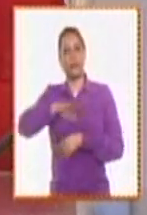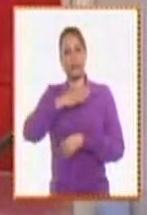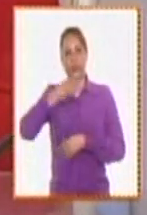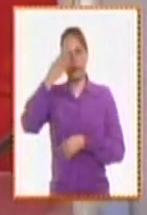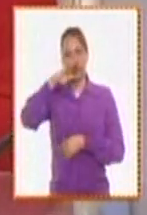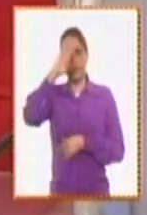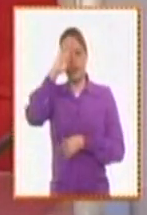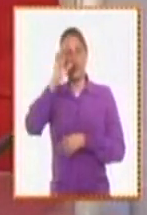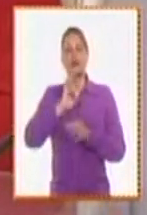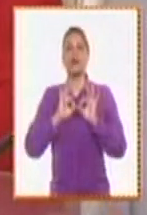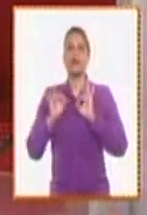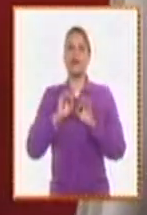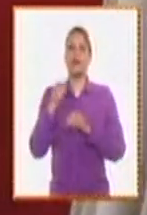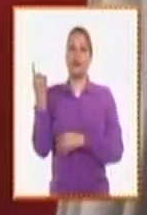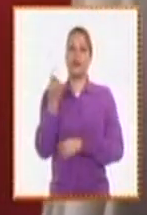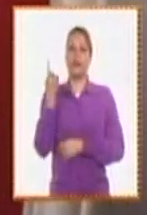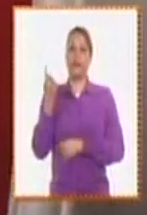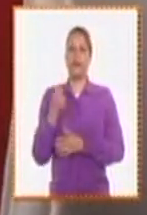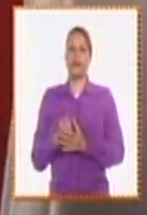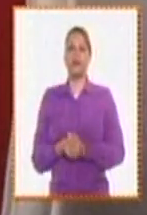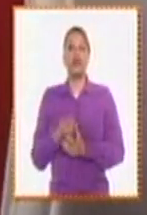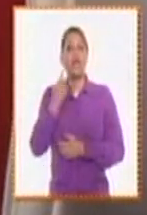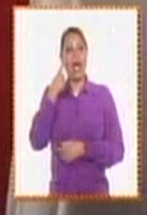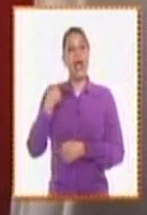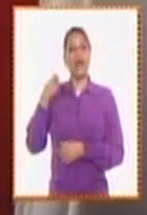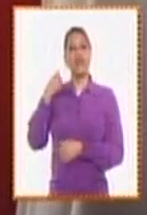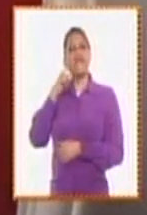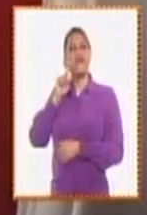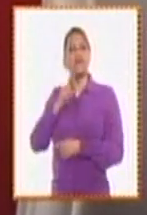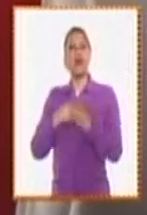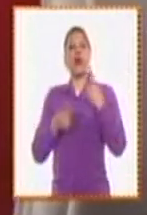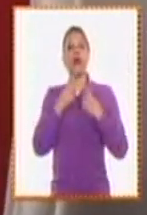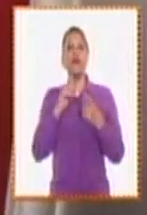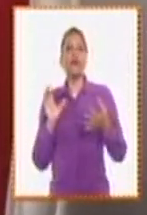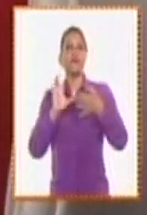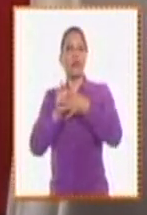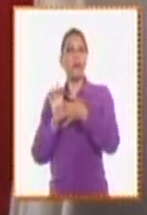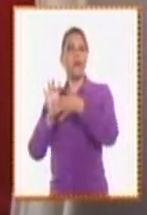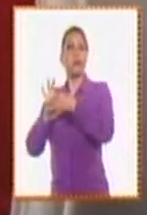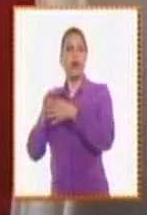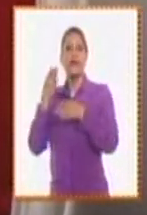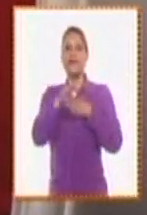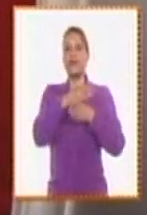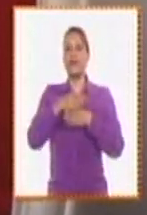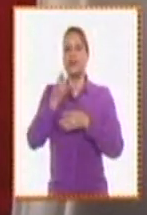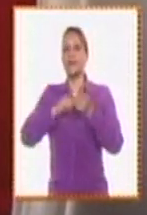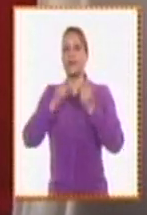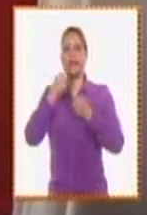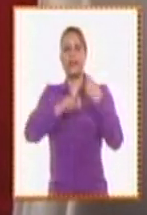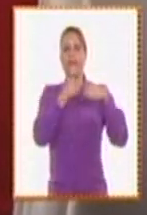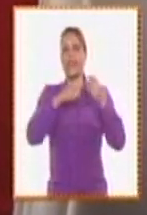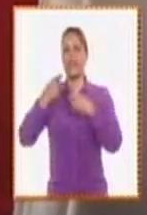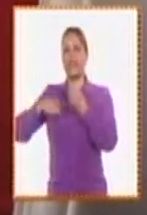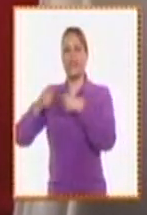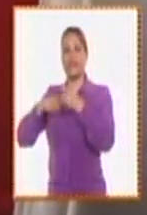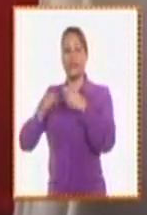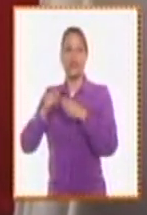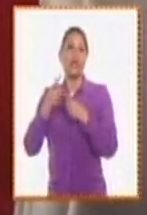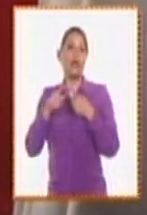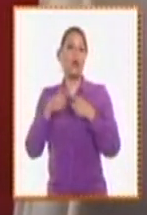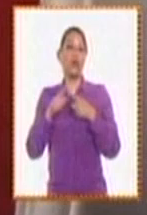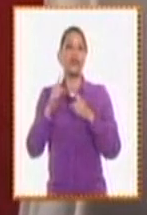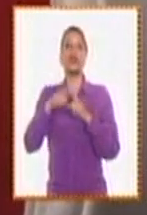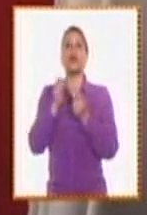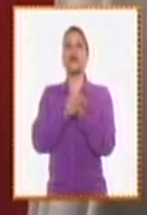la seguridad nacional. Como veíamos ahí, en muchos casos están conexos a otras figuras de tráfico de personas, e incluso actos terroristas en